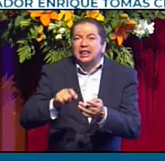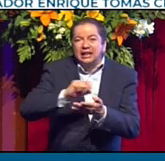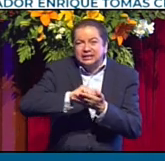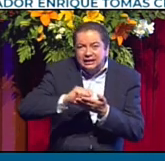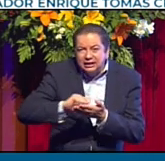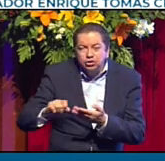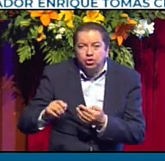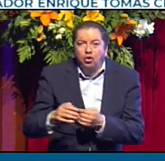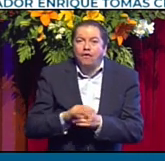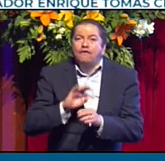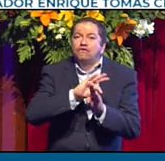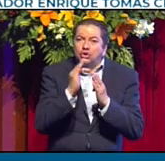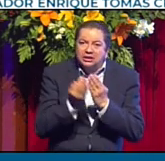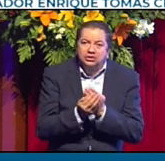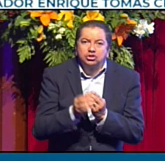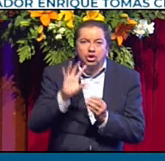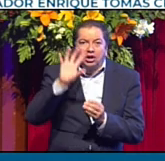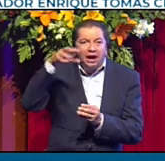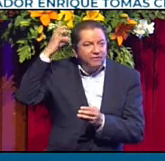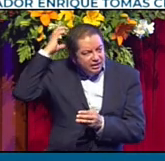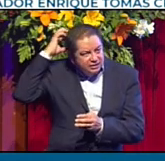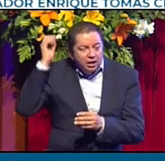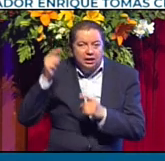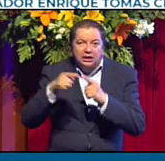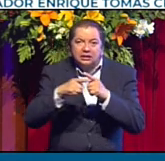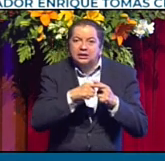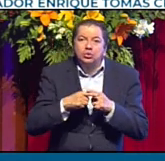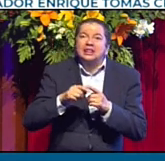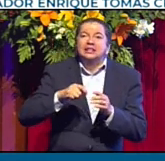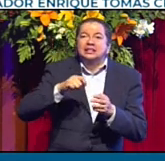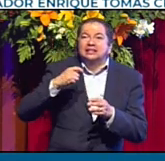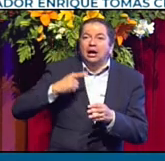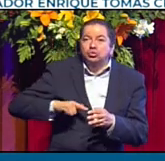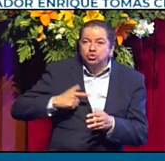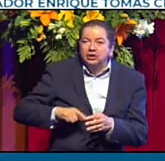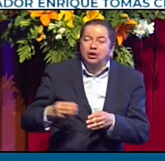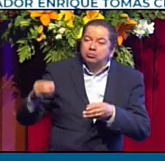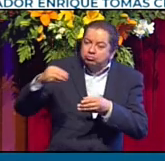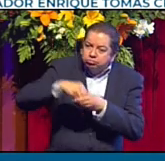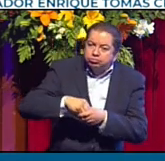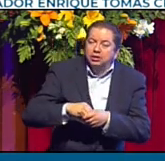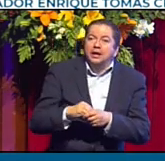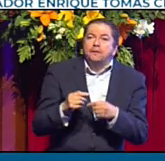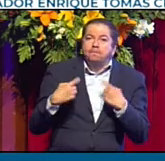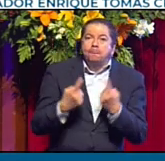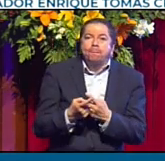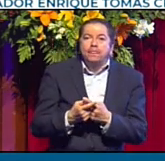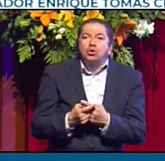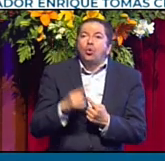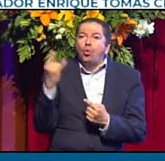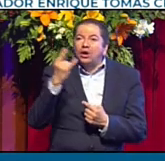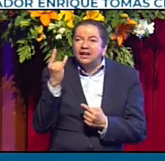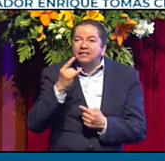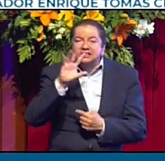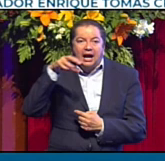Chile, la Fundación Gabriela Mistral en Estados Unidos se ha sumado a esta campaña, la